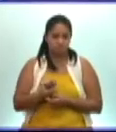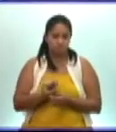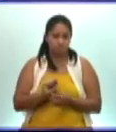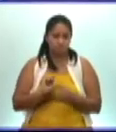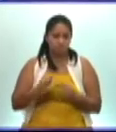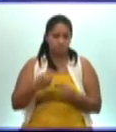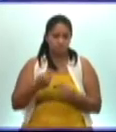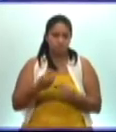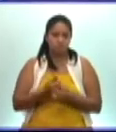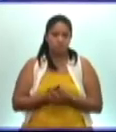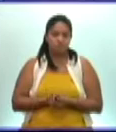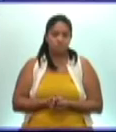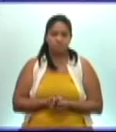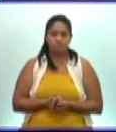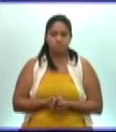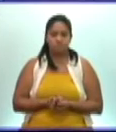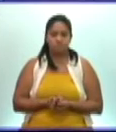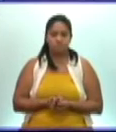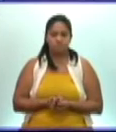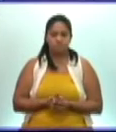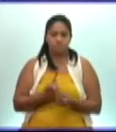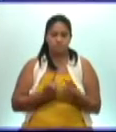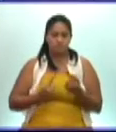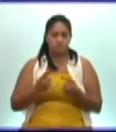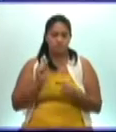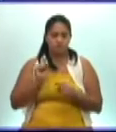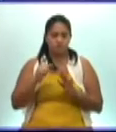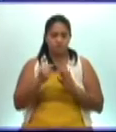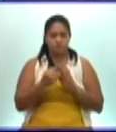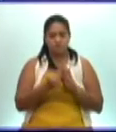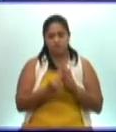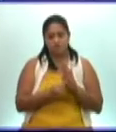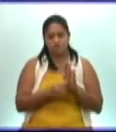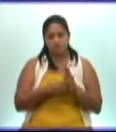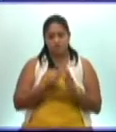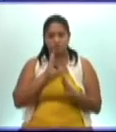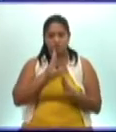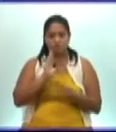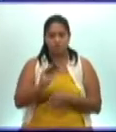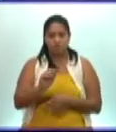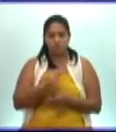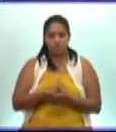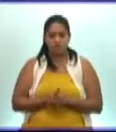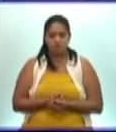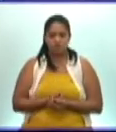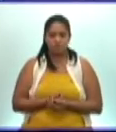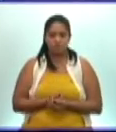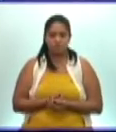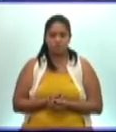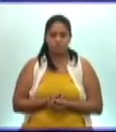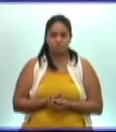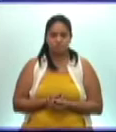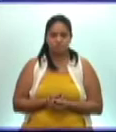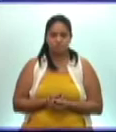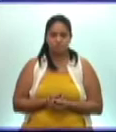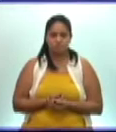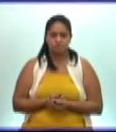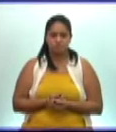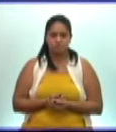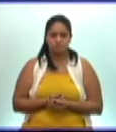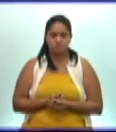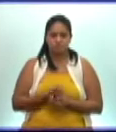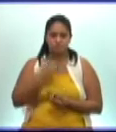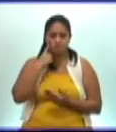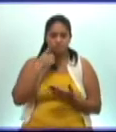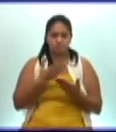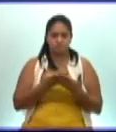continuación algunos de estos elementos que hemos planteado. En este caso, les